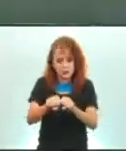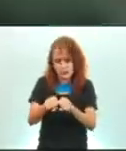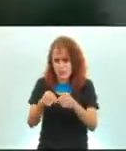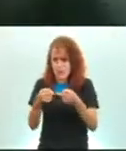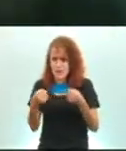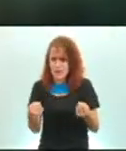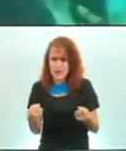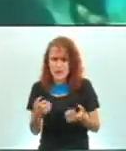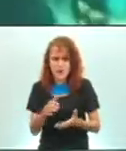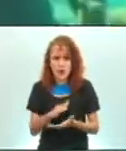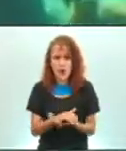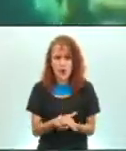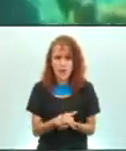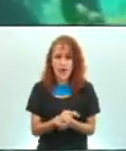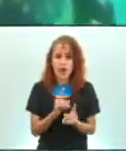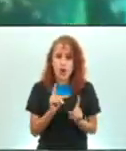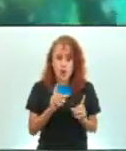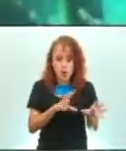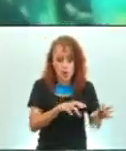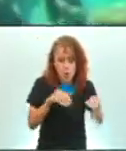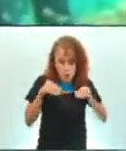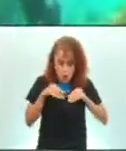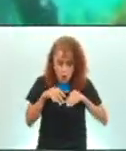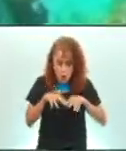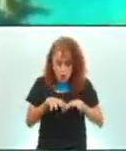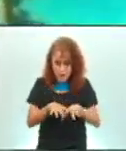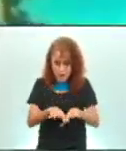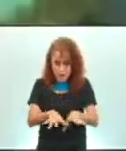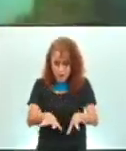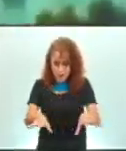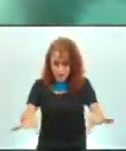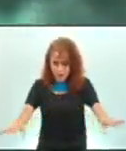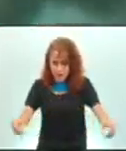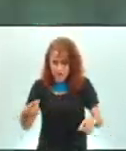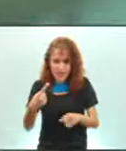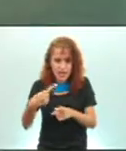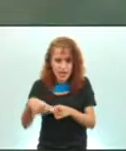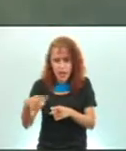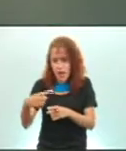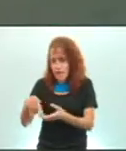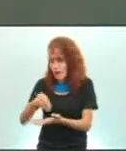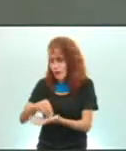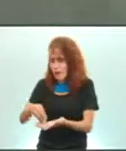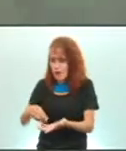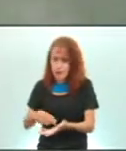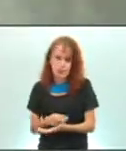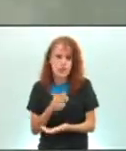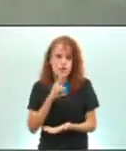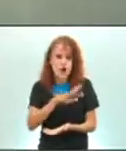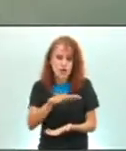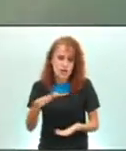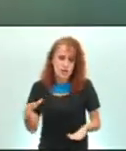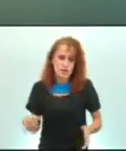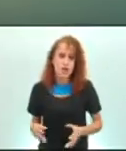corales ramificados, pero también propician la dispersión de pedazos de corales que luego forman nuevas colonias